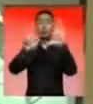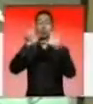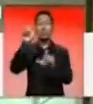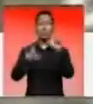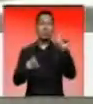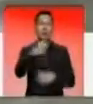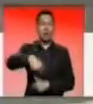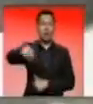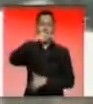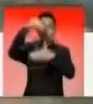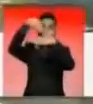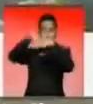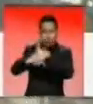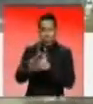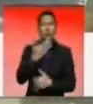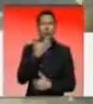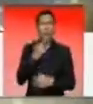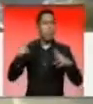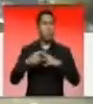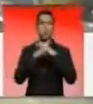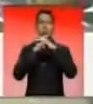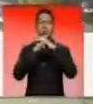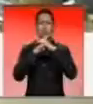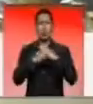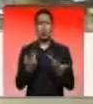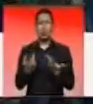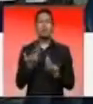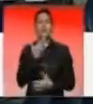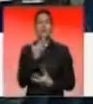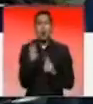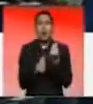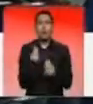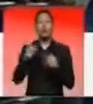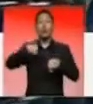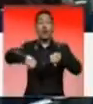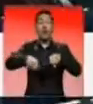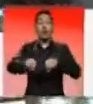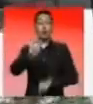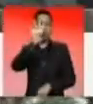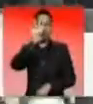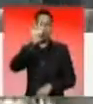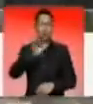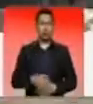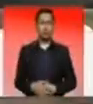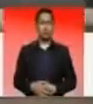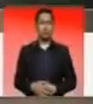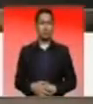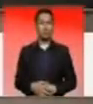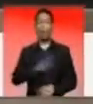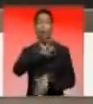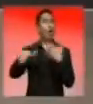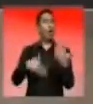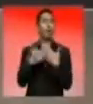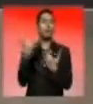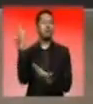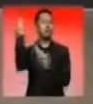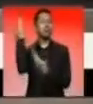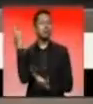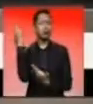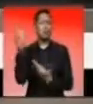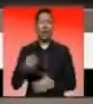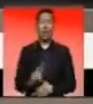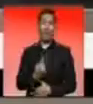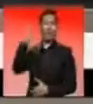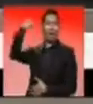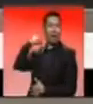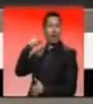personas ingresaron de forma repentina y se movilizaban en 4 motos. Todos andaban armados. En la parte de acá atrás dice